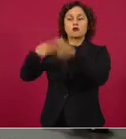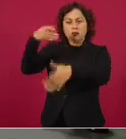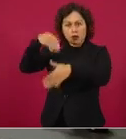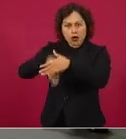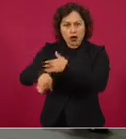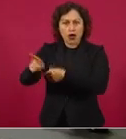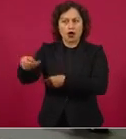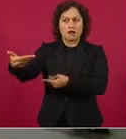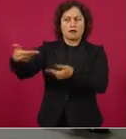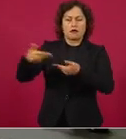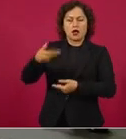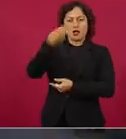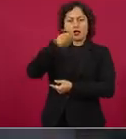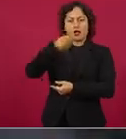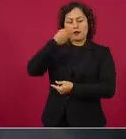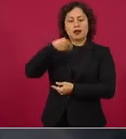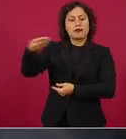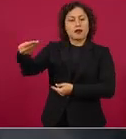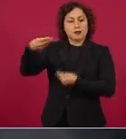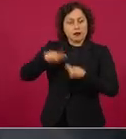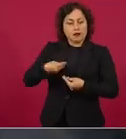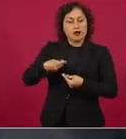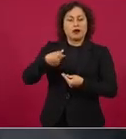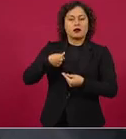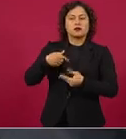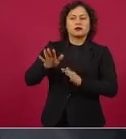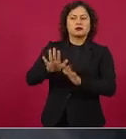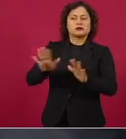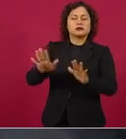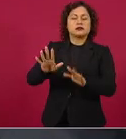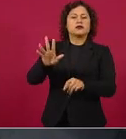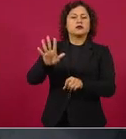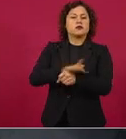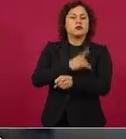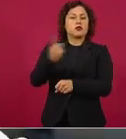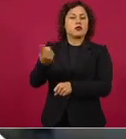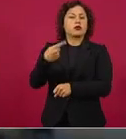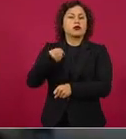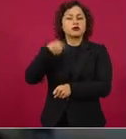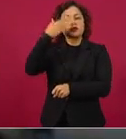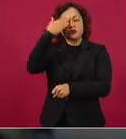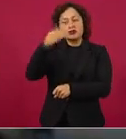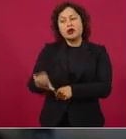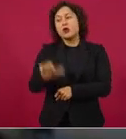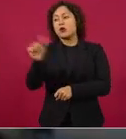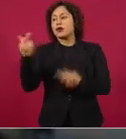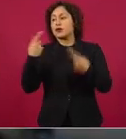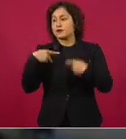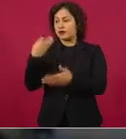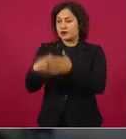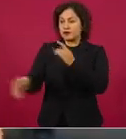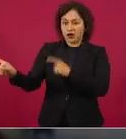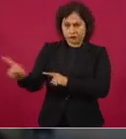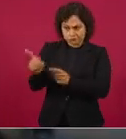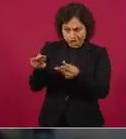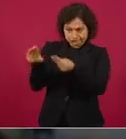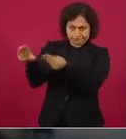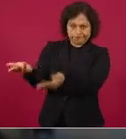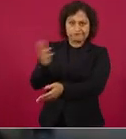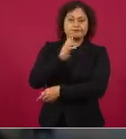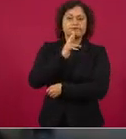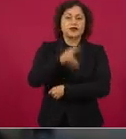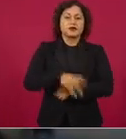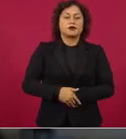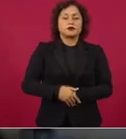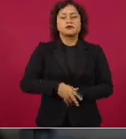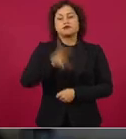porque no me guste, sino porque yo sé que ese taco le hace más falta a la persona que lo requiere allí. Y los hondureños sí